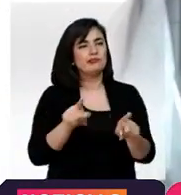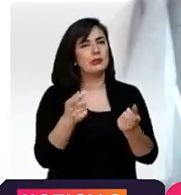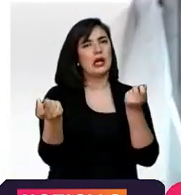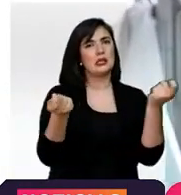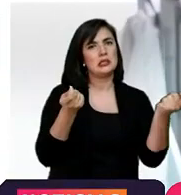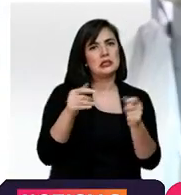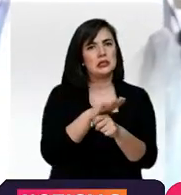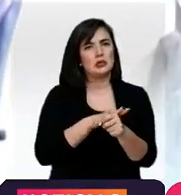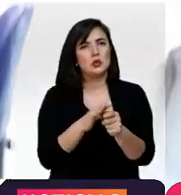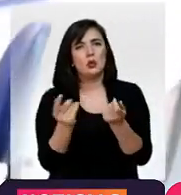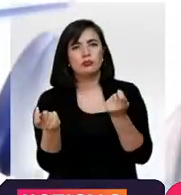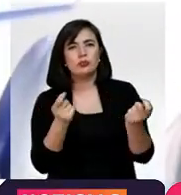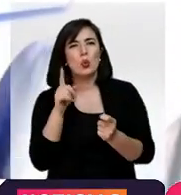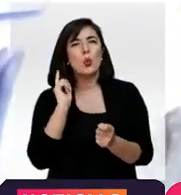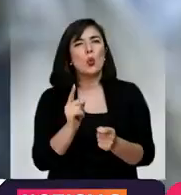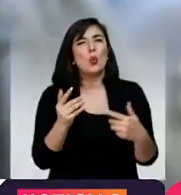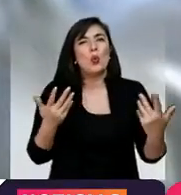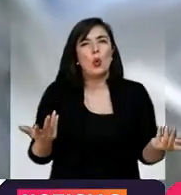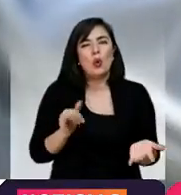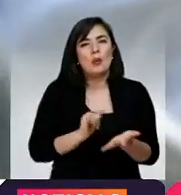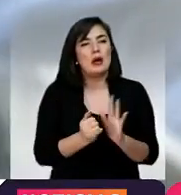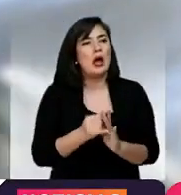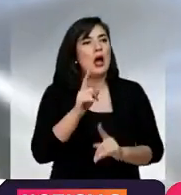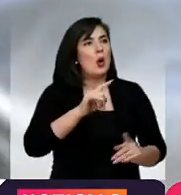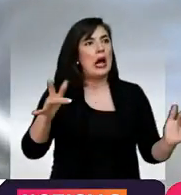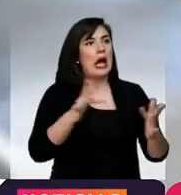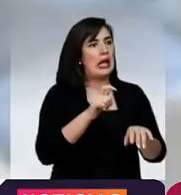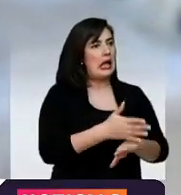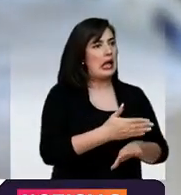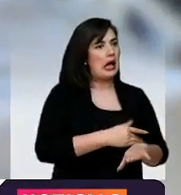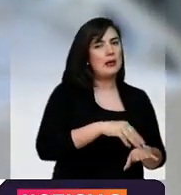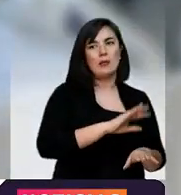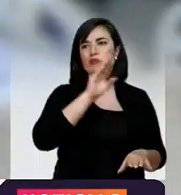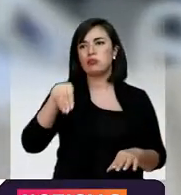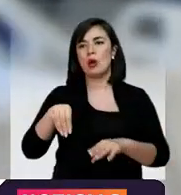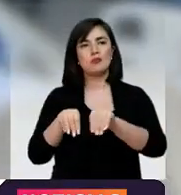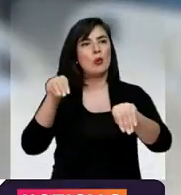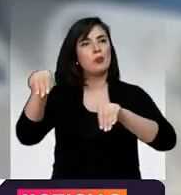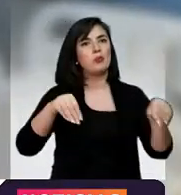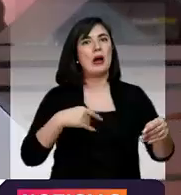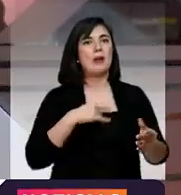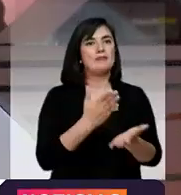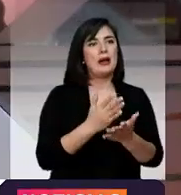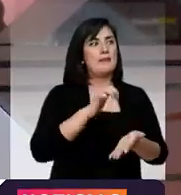situación por medio de traslados oportunos y así evitar una alerta hospitalaria.